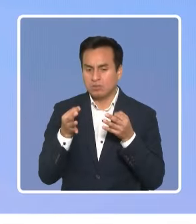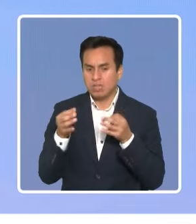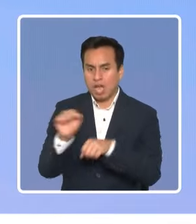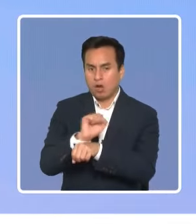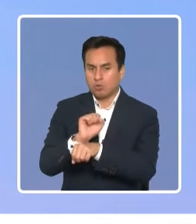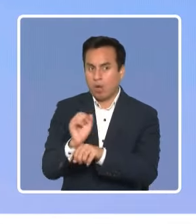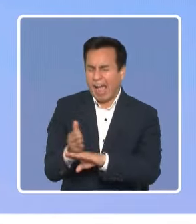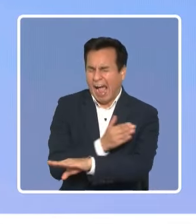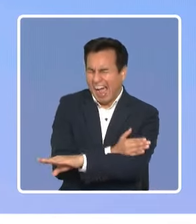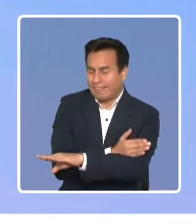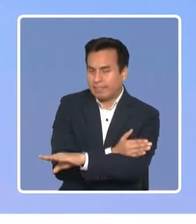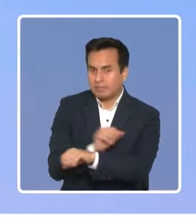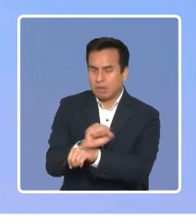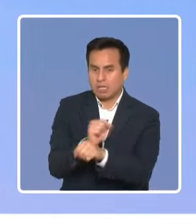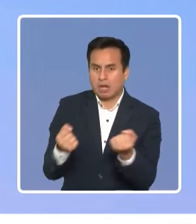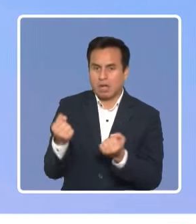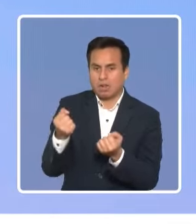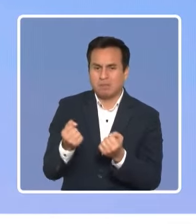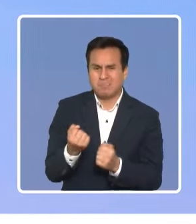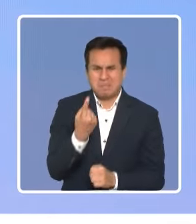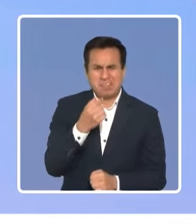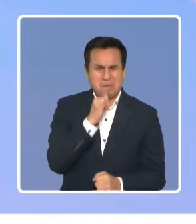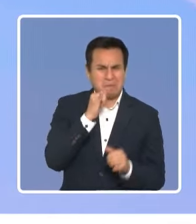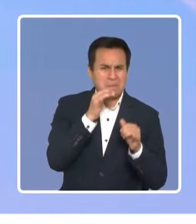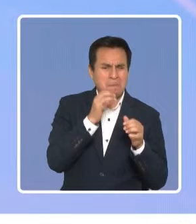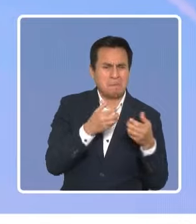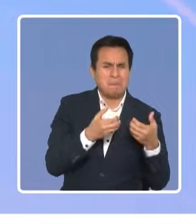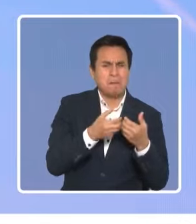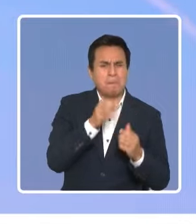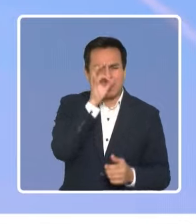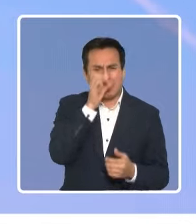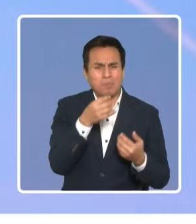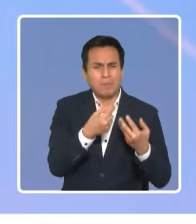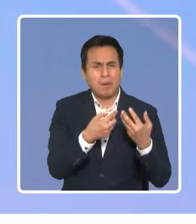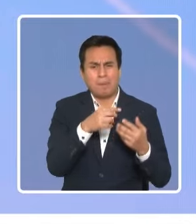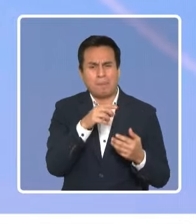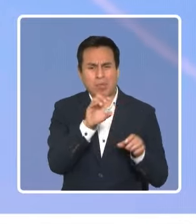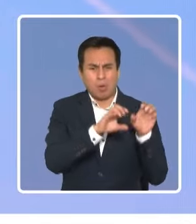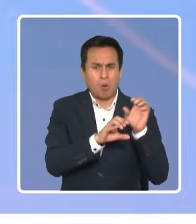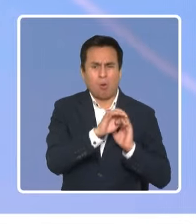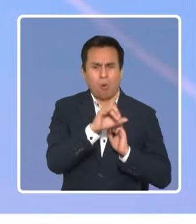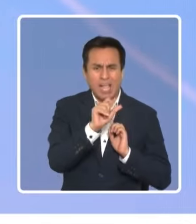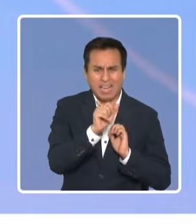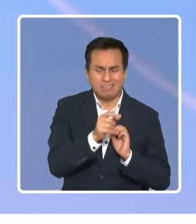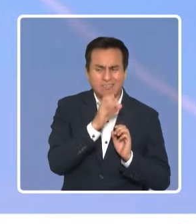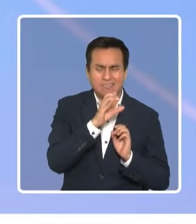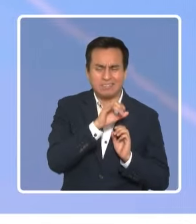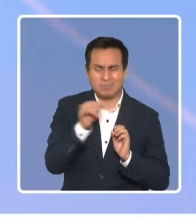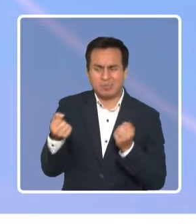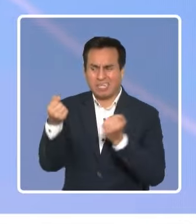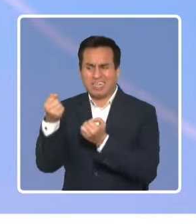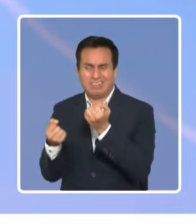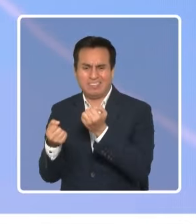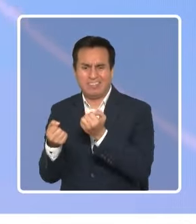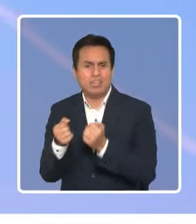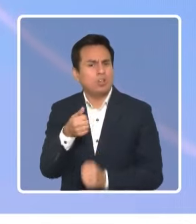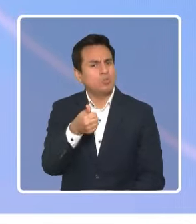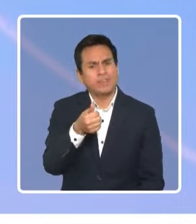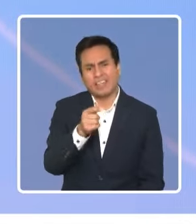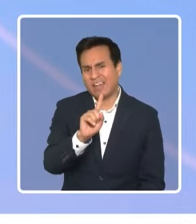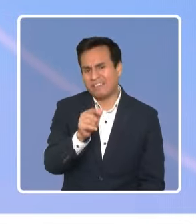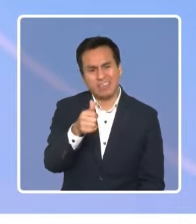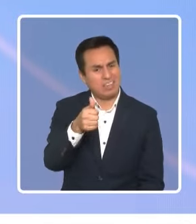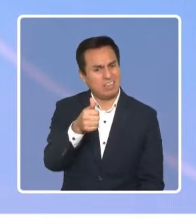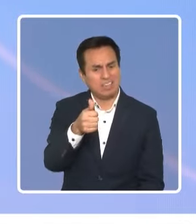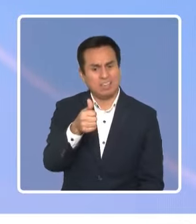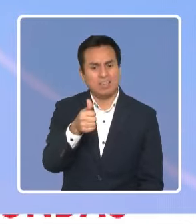agarrar el auto y manejar después de haber bebido unas copas, unos pisco sour, unas piscolas. Eso no está bien,